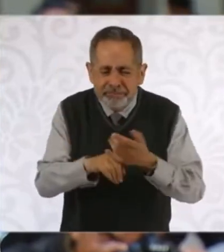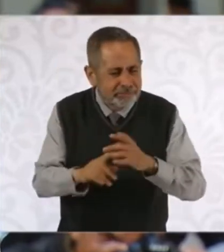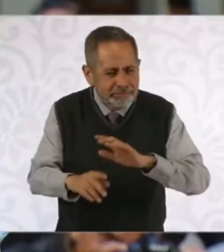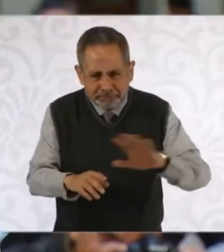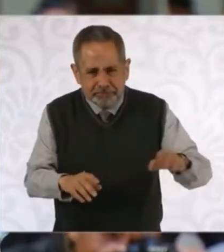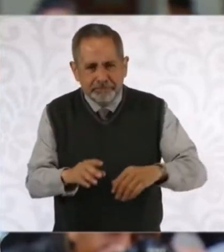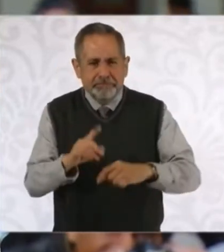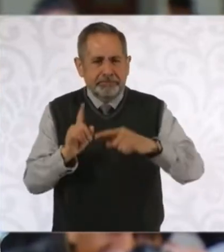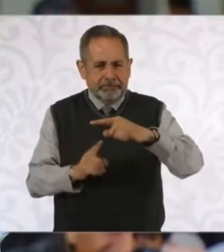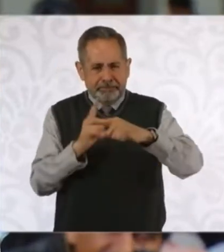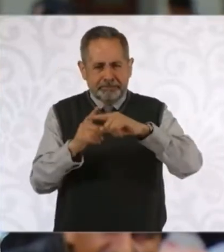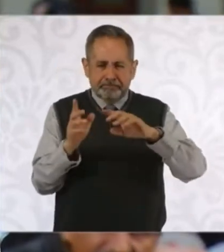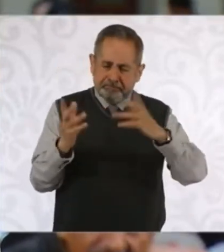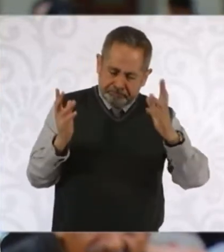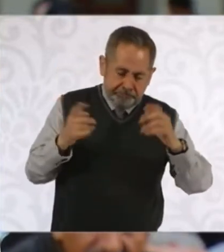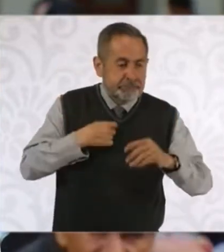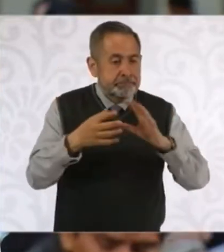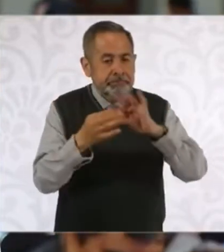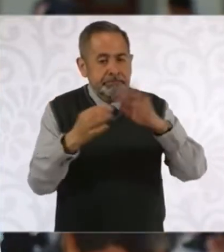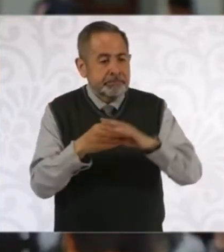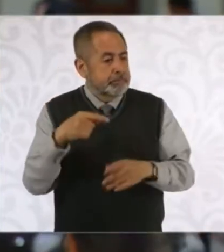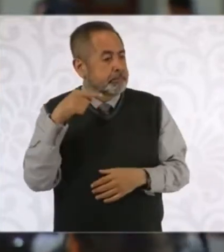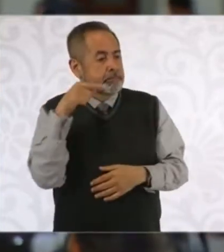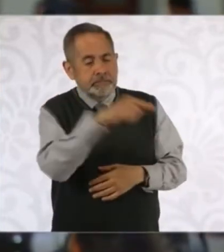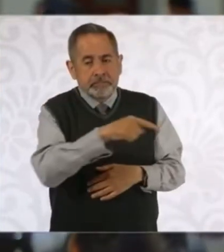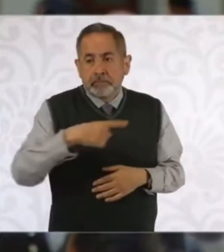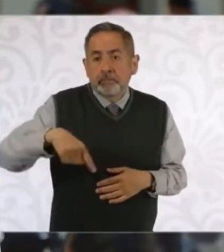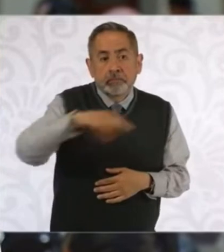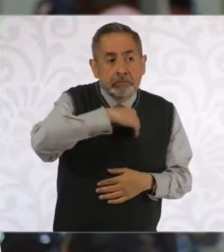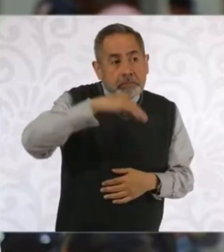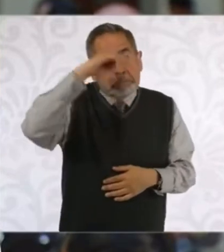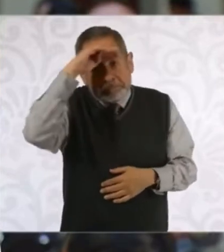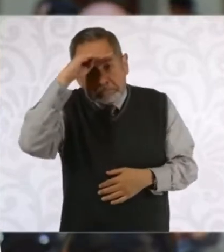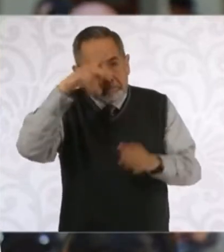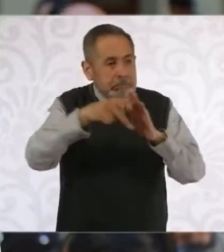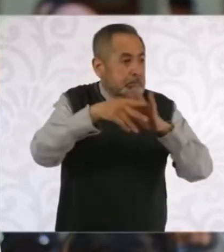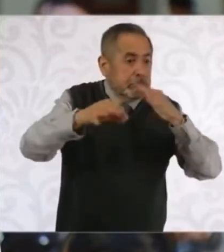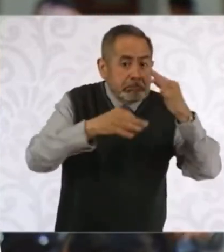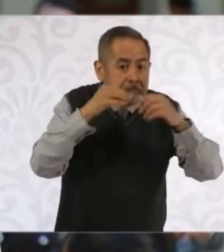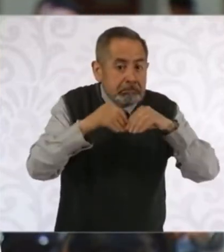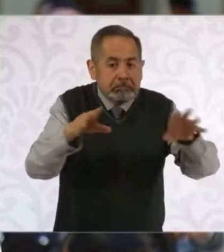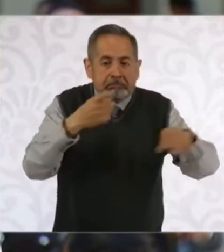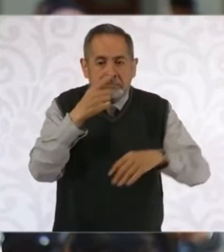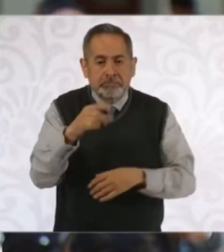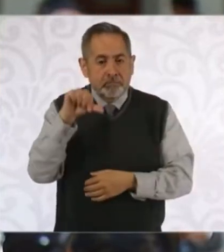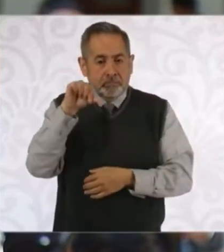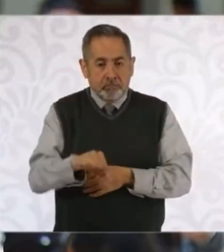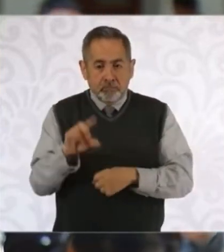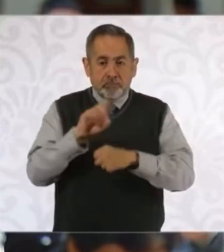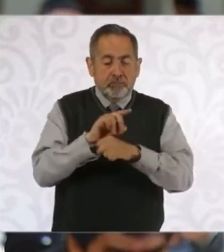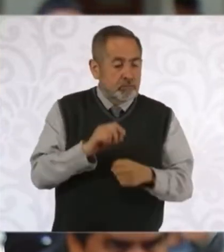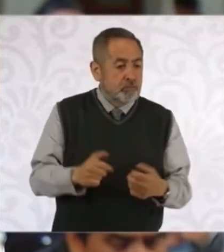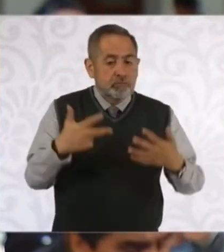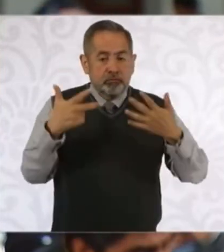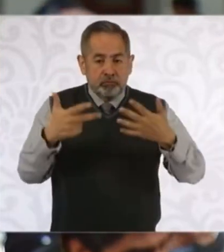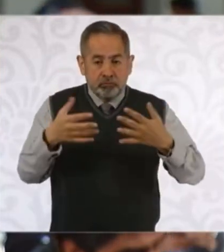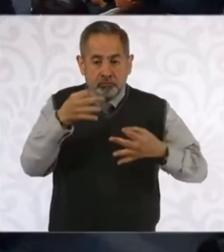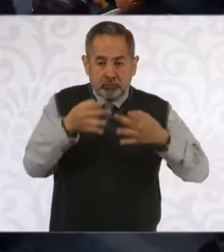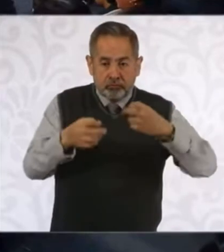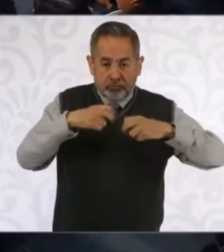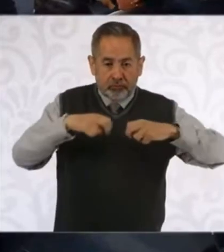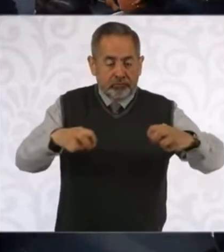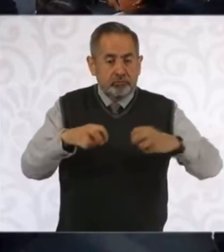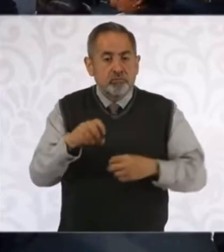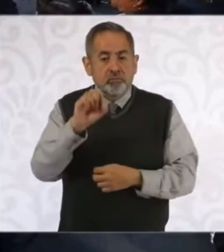Agrego, se espera o está dentro de la expectativa dentro de los medios de comunicación que hoy 8 ministros de la Suprema Corte presenten